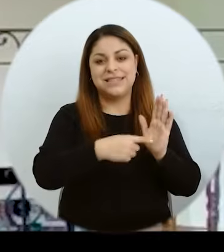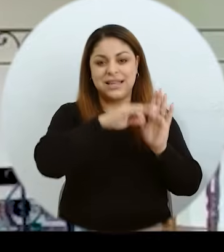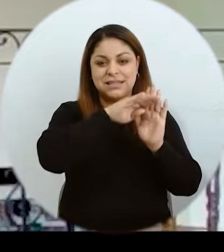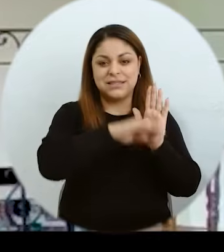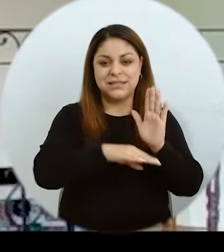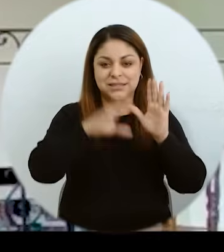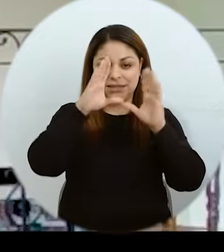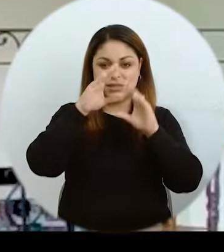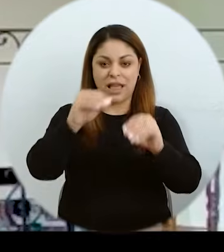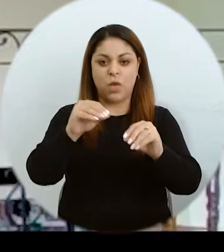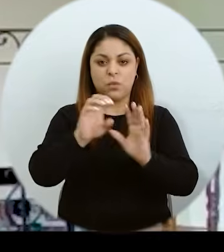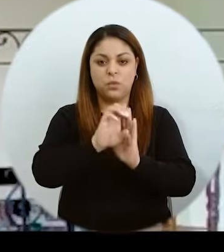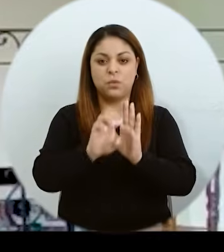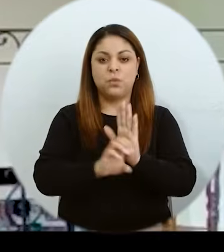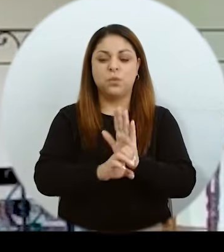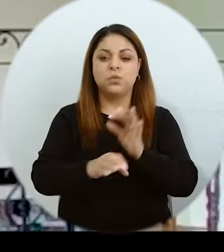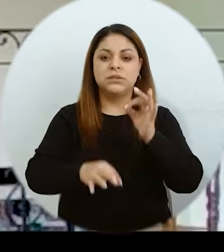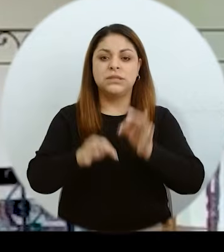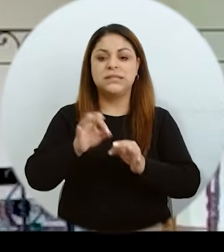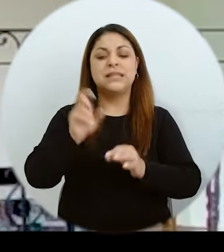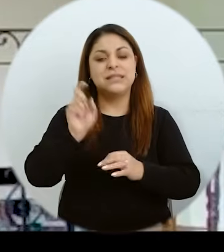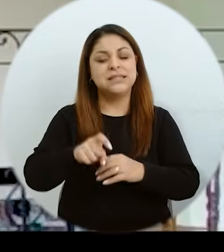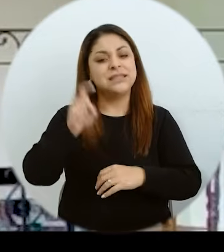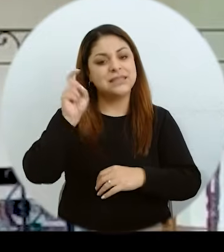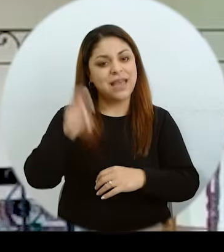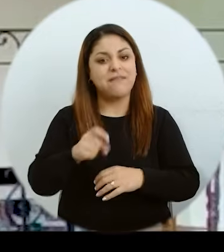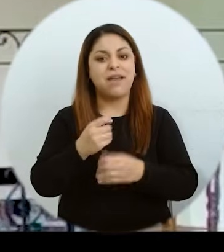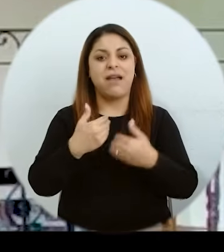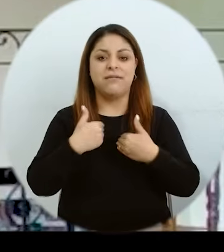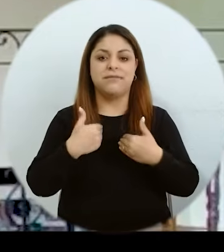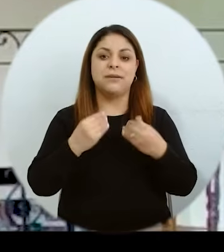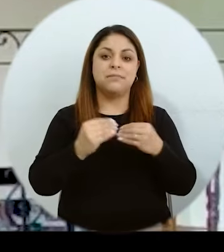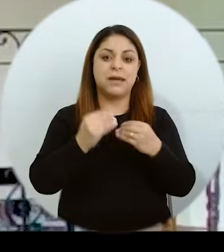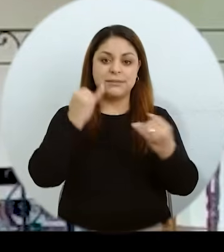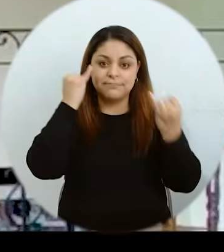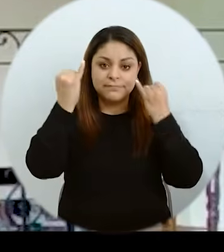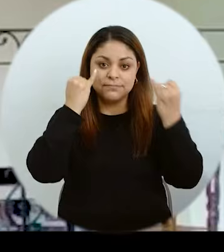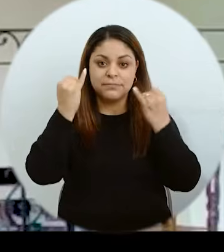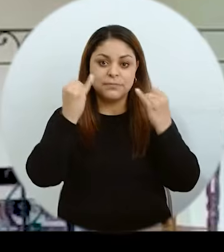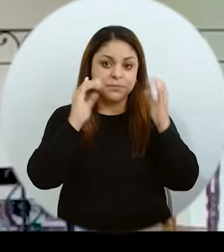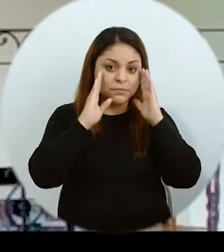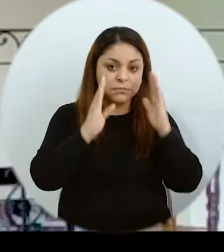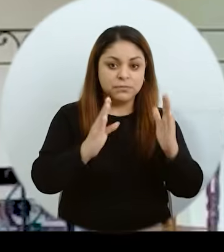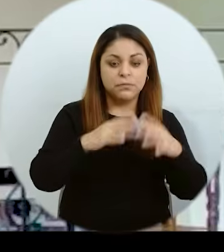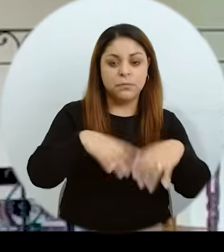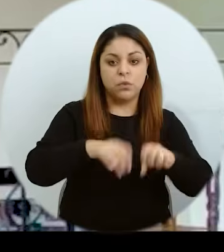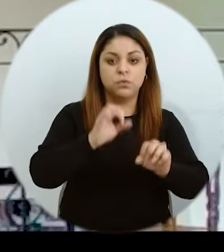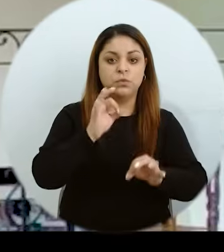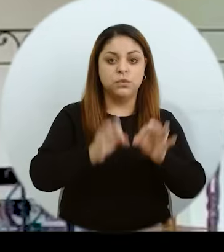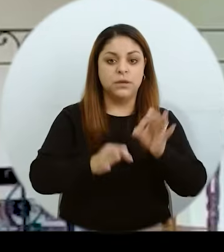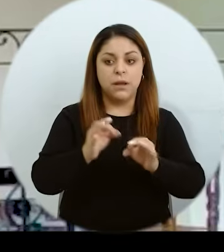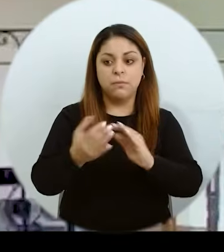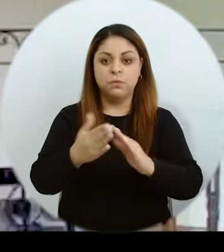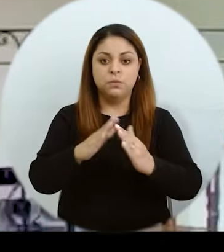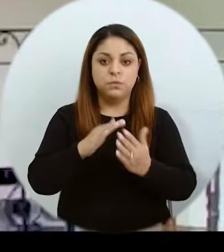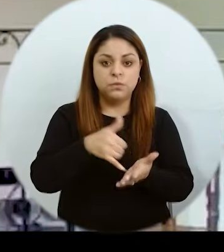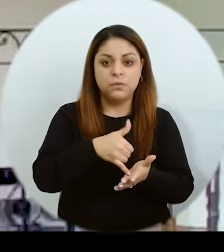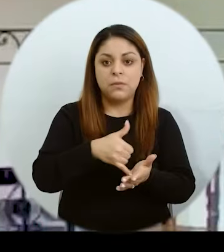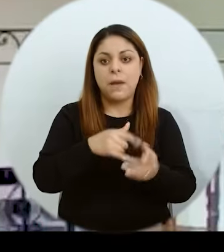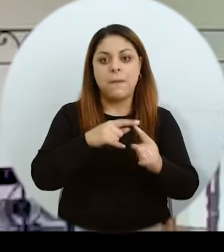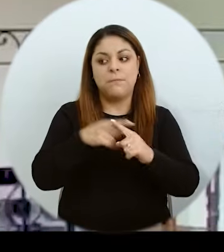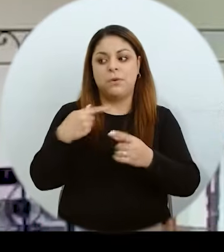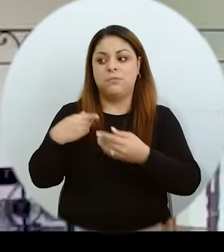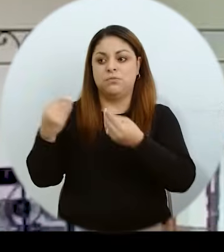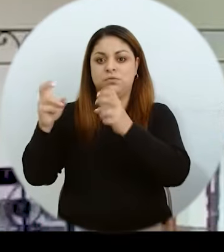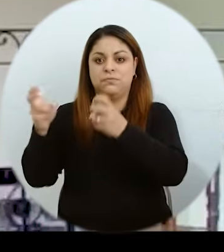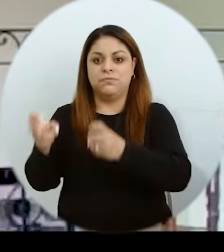dice el Estado de la Justicia es que debe haber mucho más iniciativa del Poder Judicial en la atención de poblaciones vulnerables, pero estas